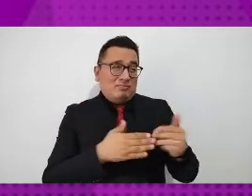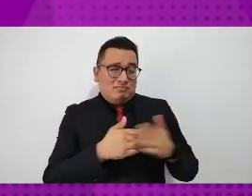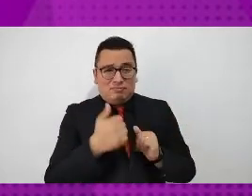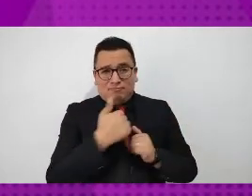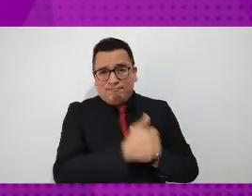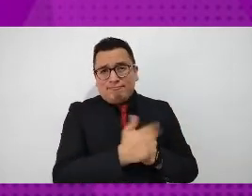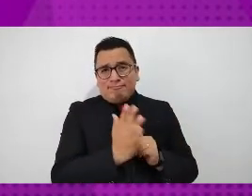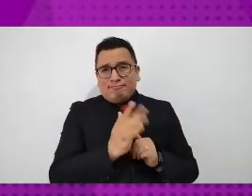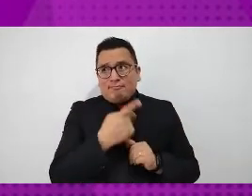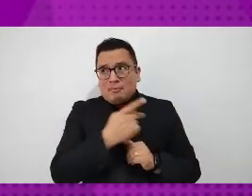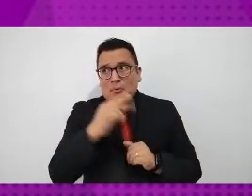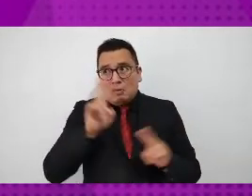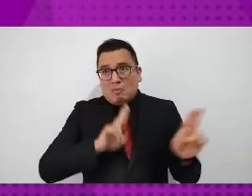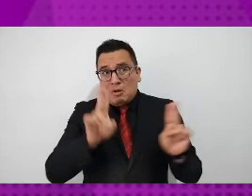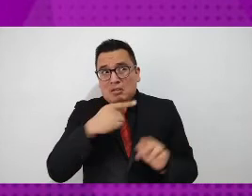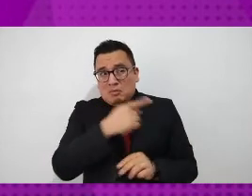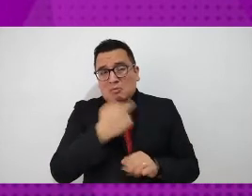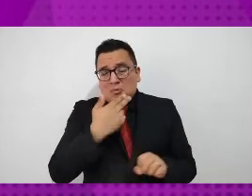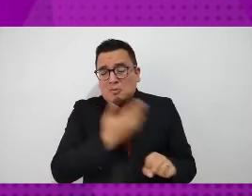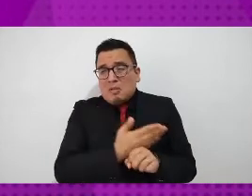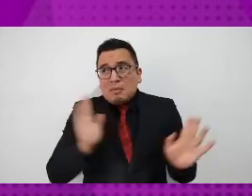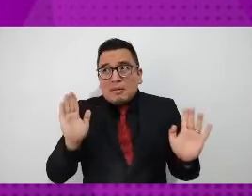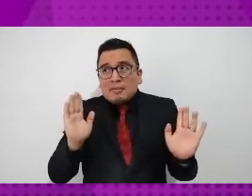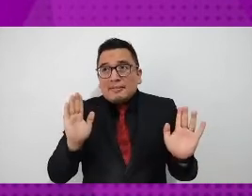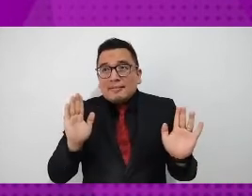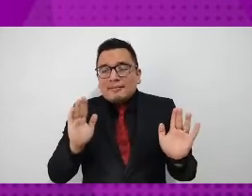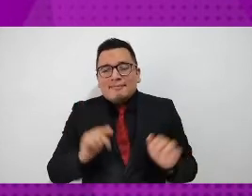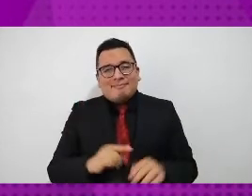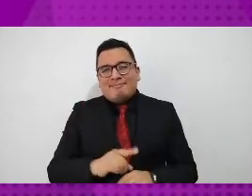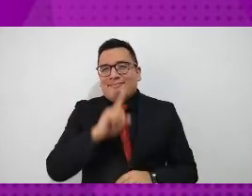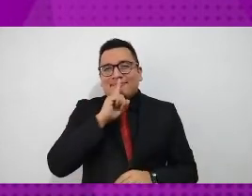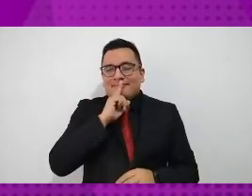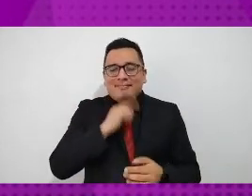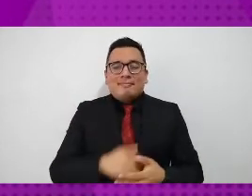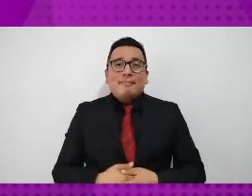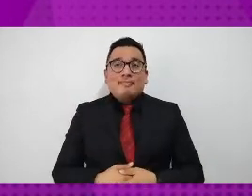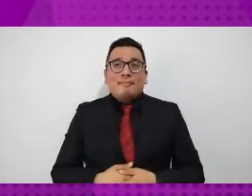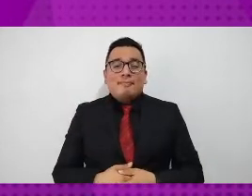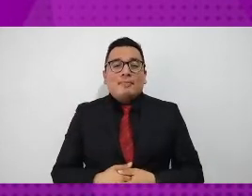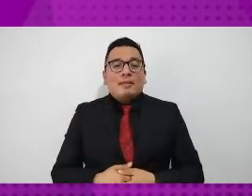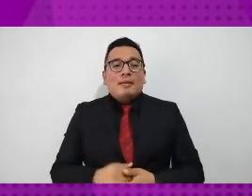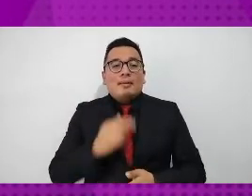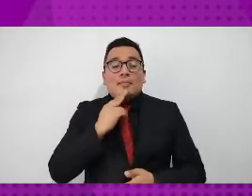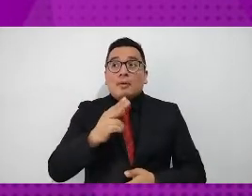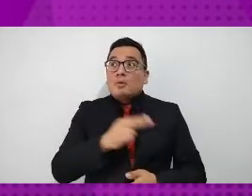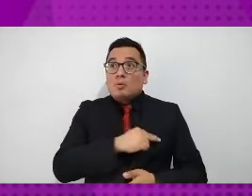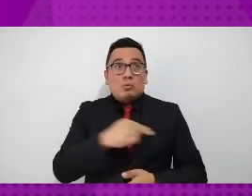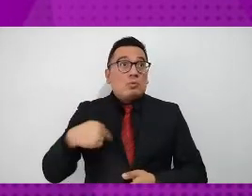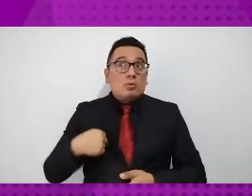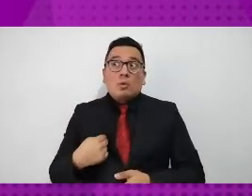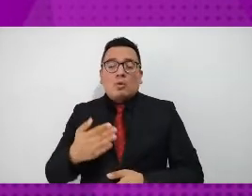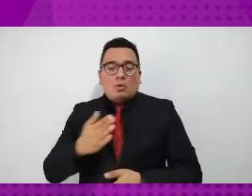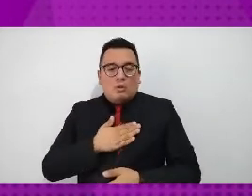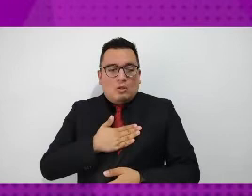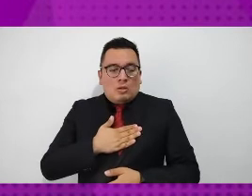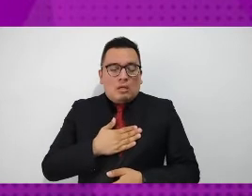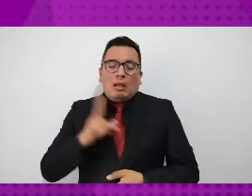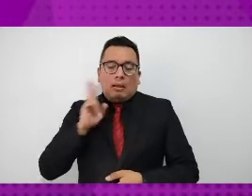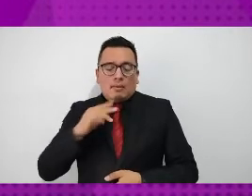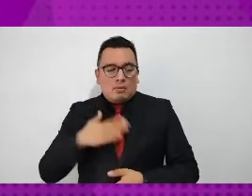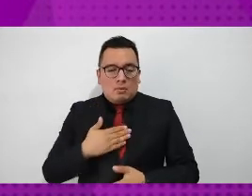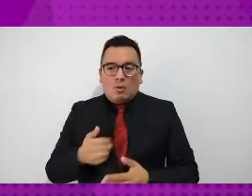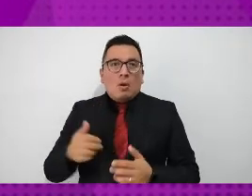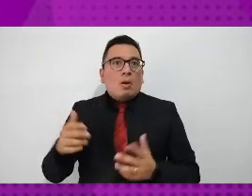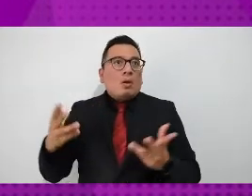consolidar nuestra democracia y decidir a quienes queremos que nos gobiernen y nos representen y que mejor que hacerlo desde el lado del árbitro